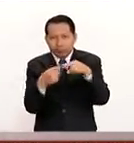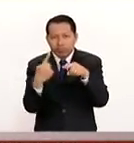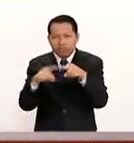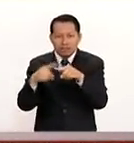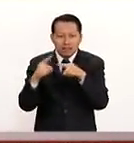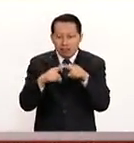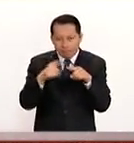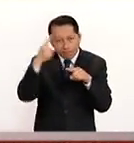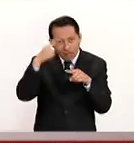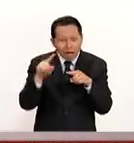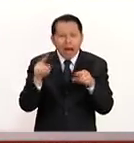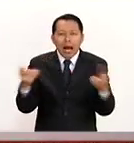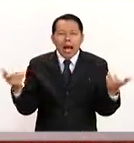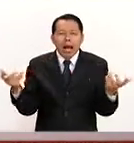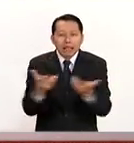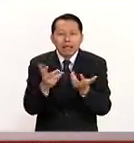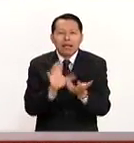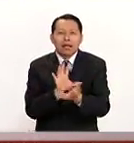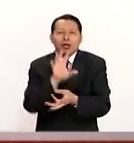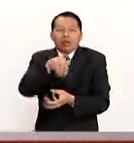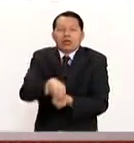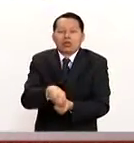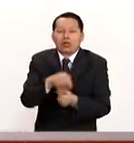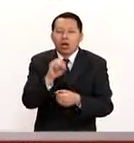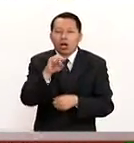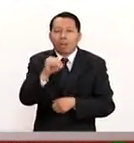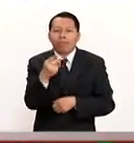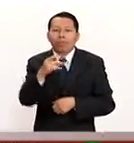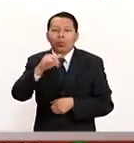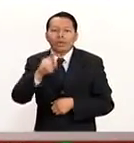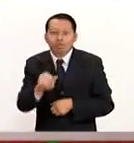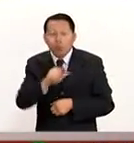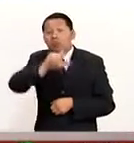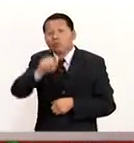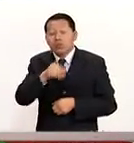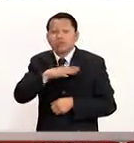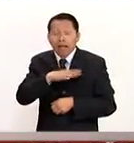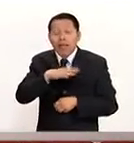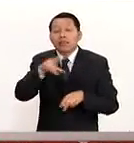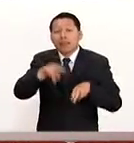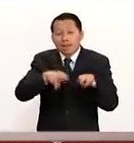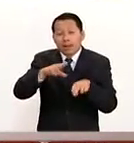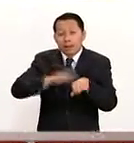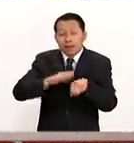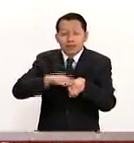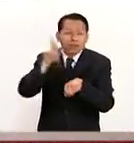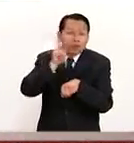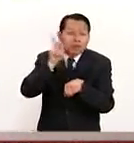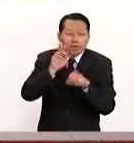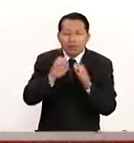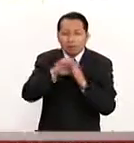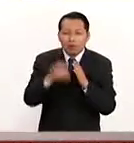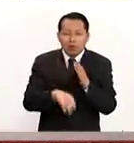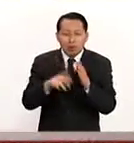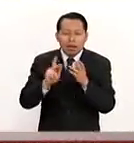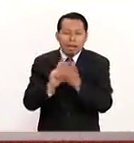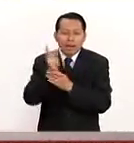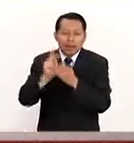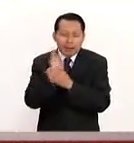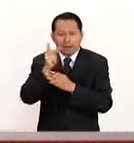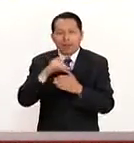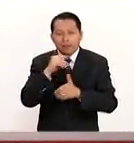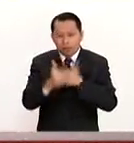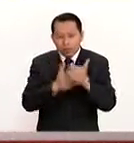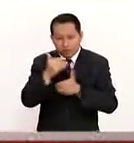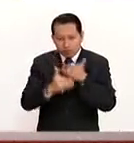por ejemplo, lo escalamos a un nivel ya experimental y entonces empezamos, bueno, ¿por qué las plantas? Es decir, el proceso de la